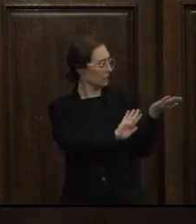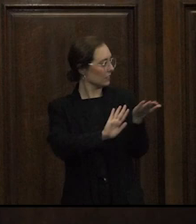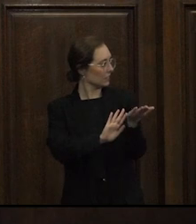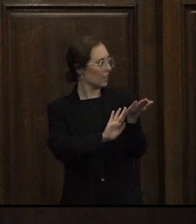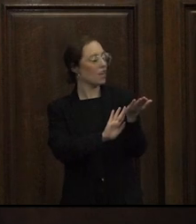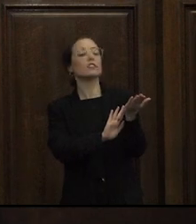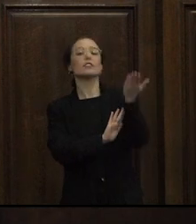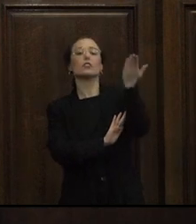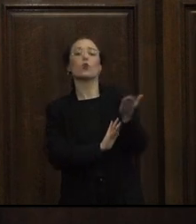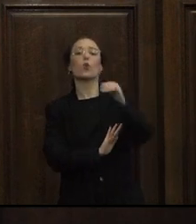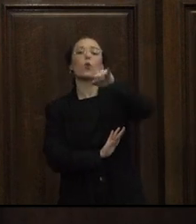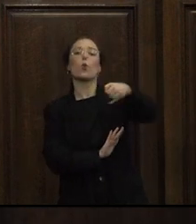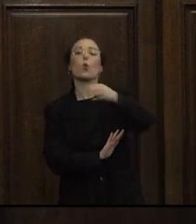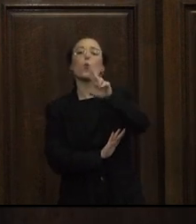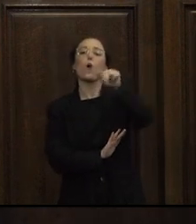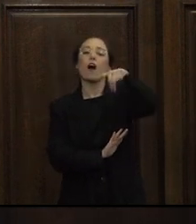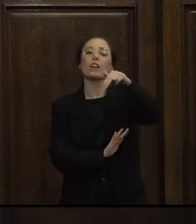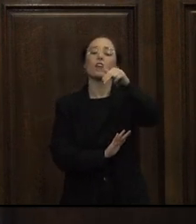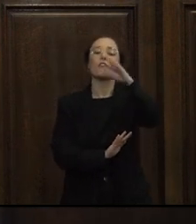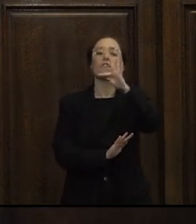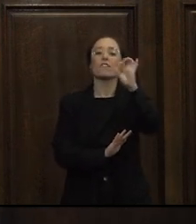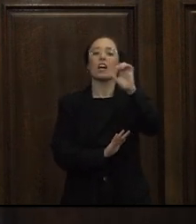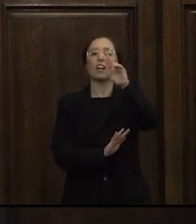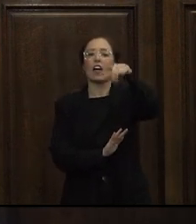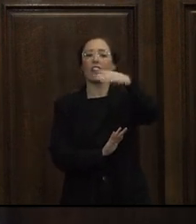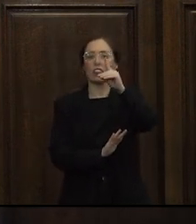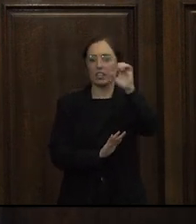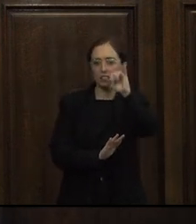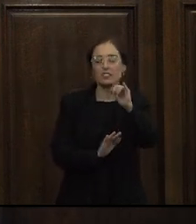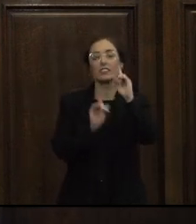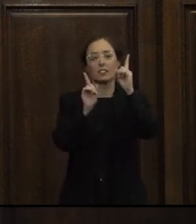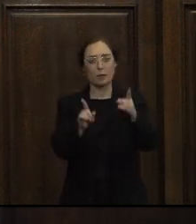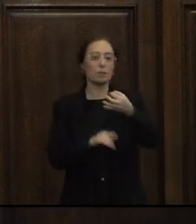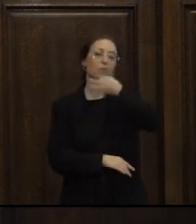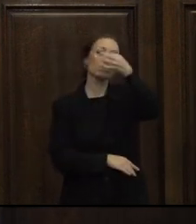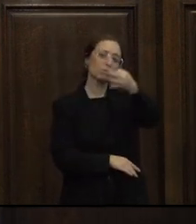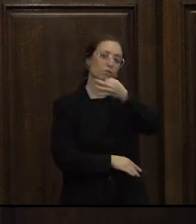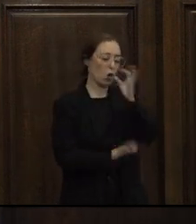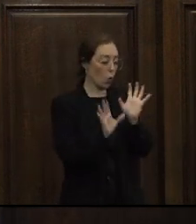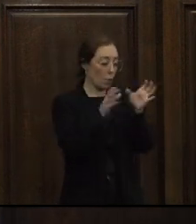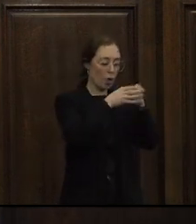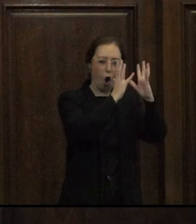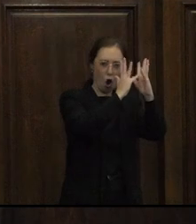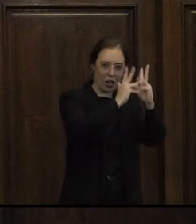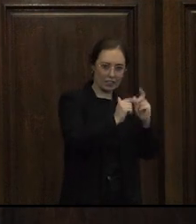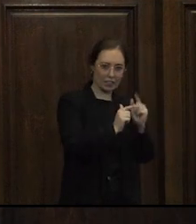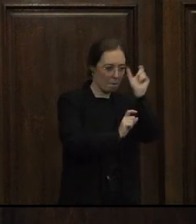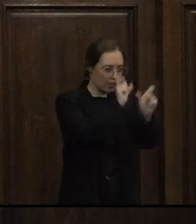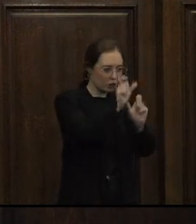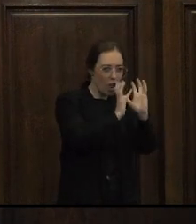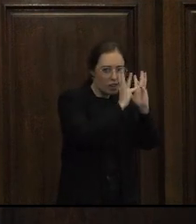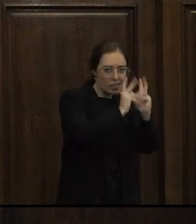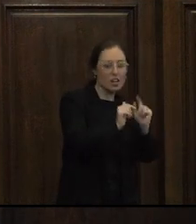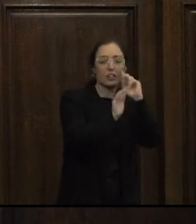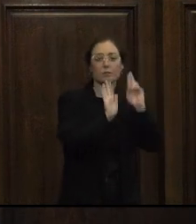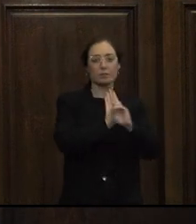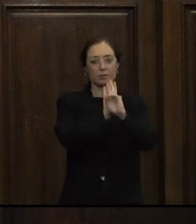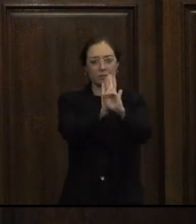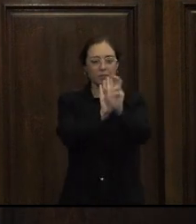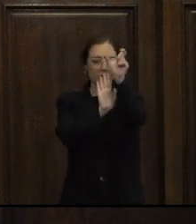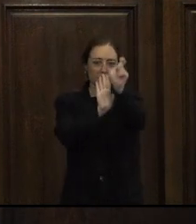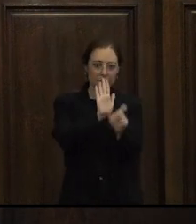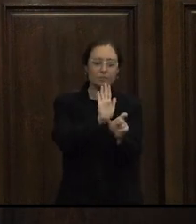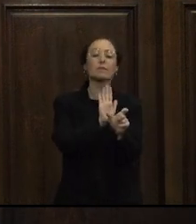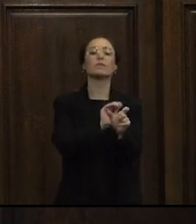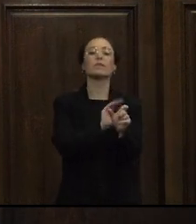Juan Fernández. Luego vendrán las palabras del comité organizador. En representación del comité estará